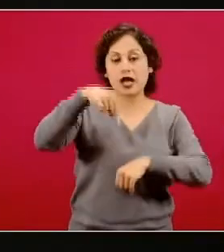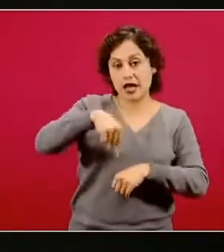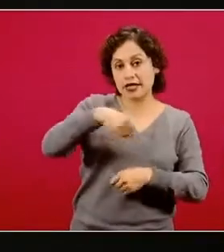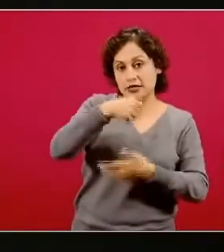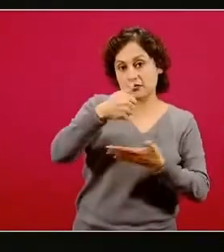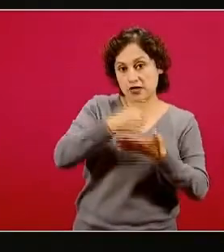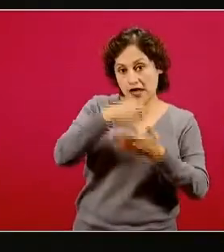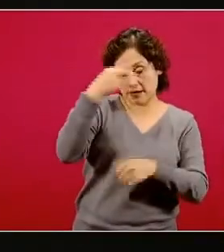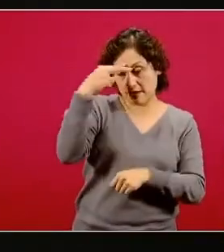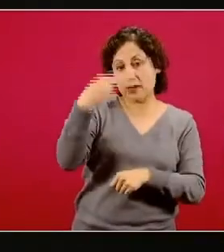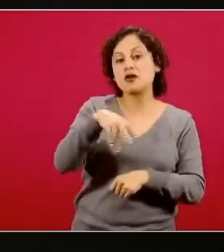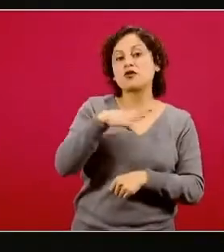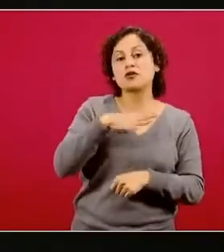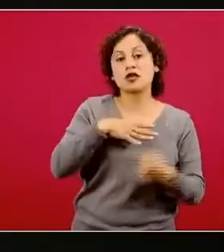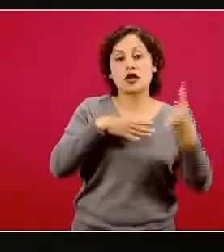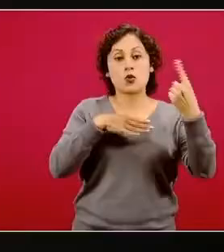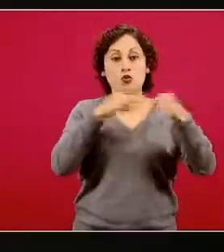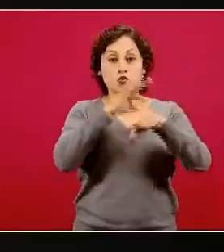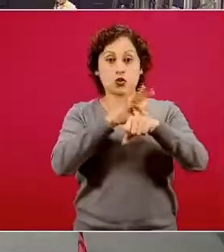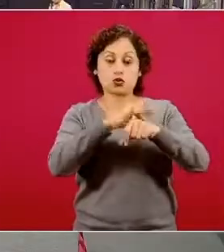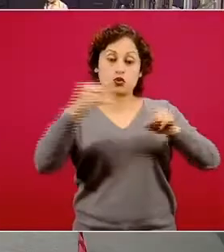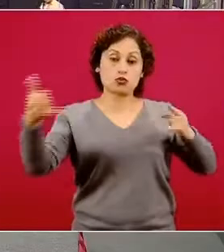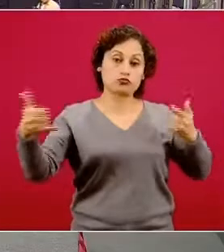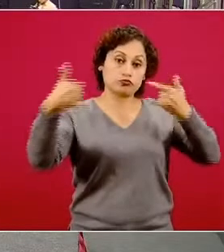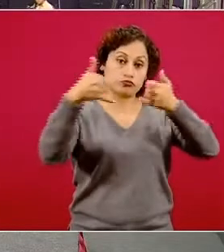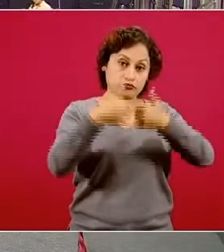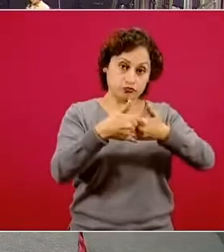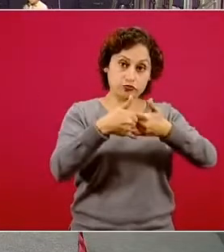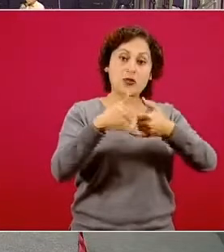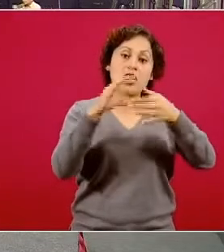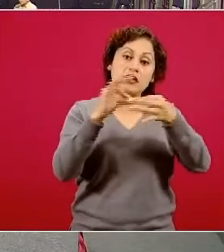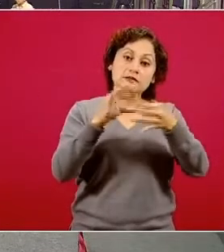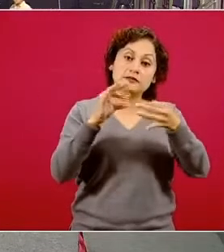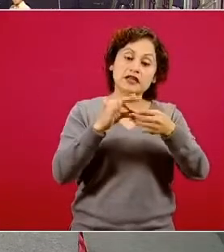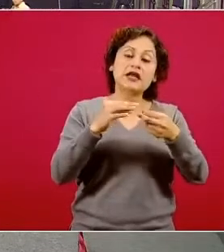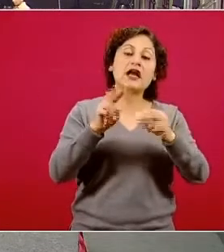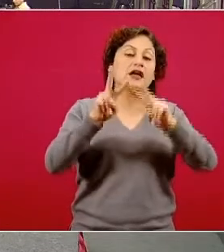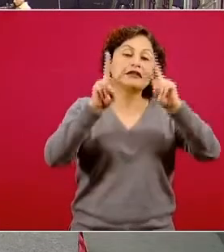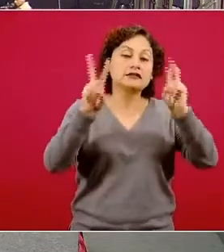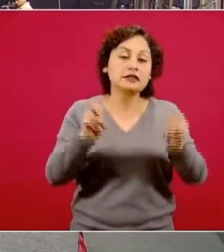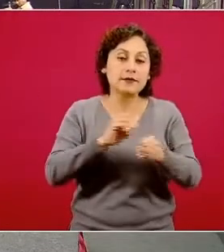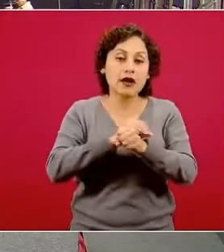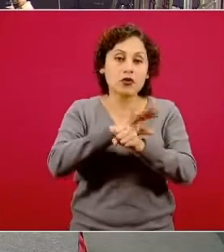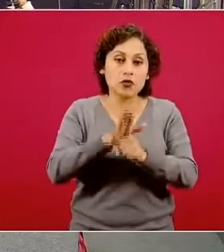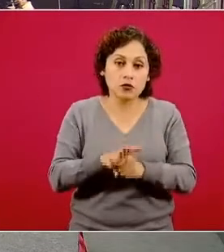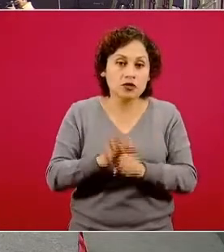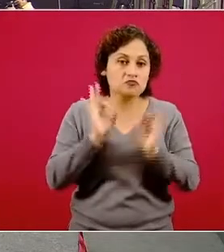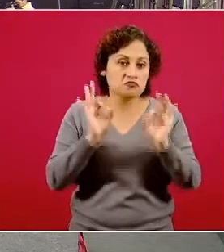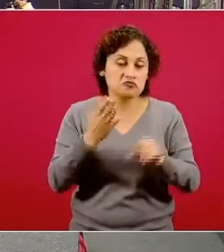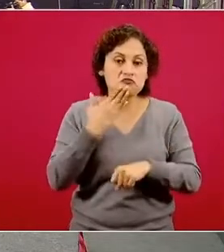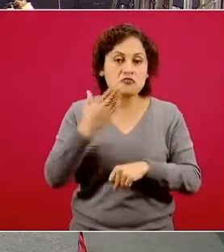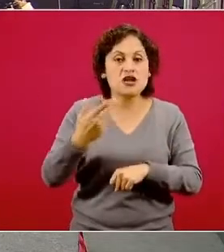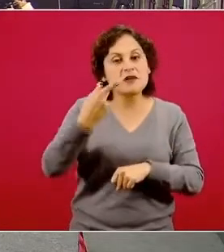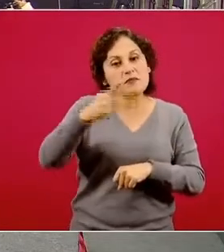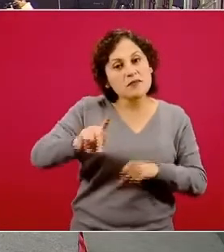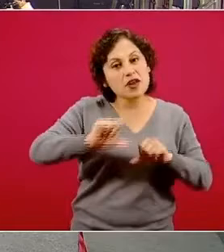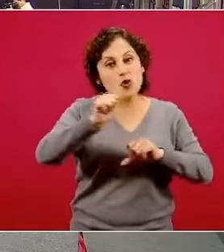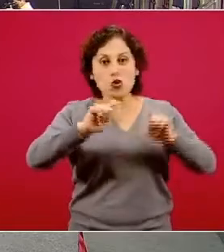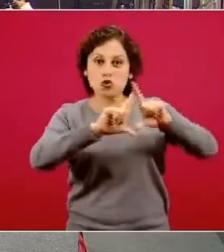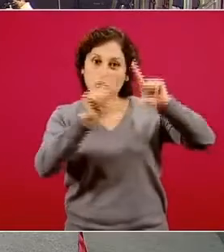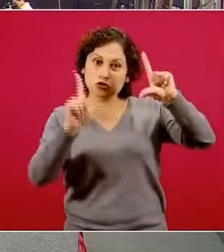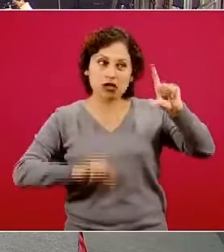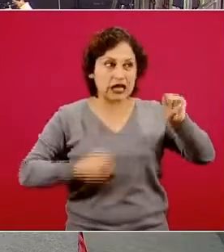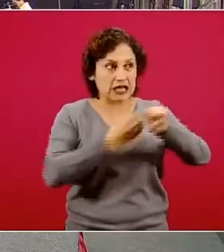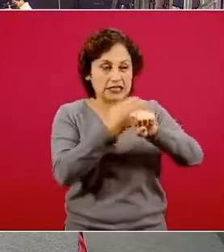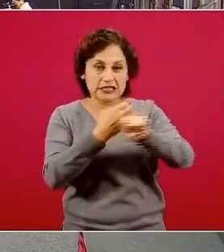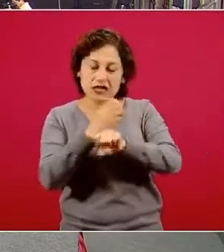asesoramiento incluso por un médico sobre los síntomas de COVID, pero en otros estados no. Entonces empiezan a haber este tipo de iniciativas ciudadanas. No sé si